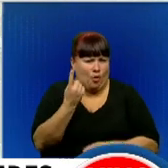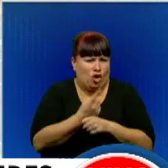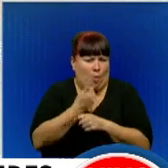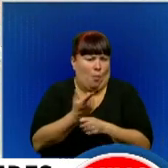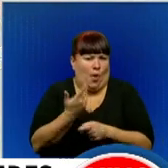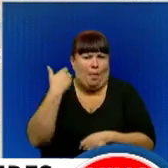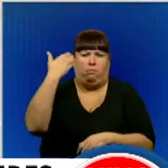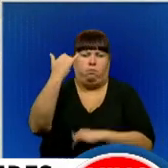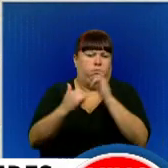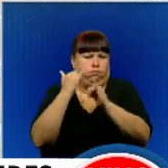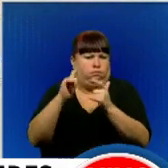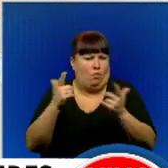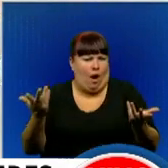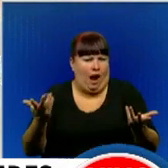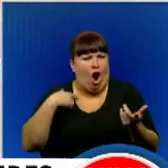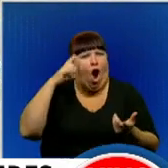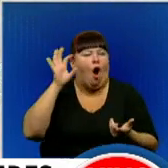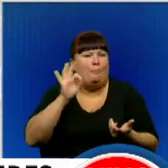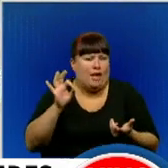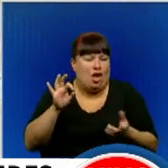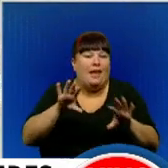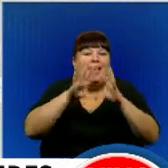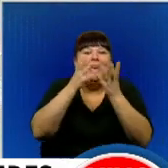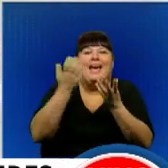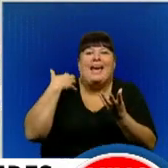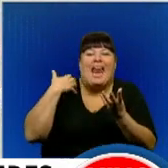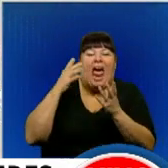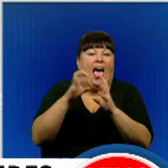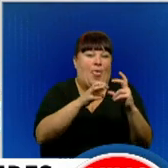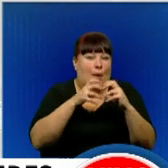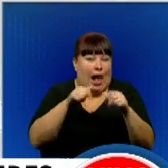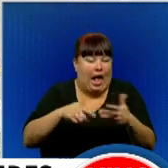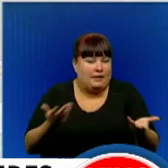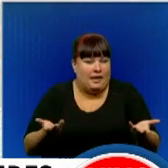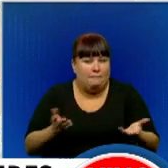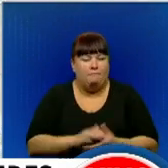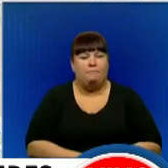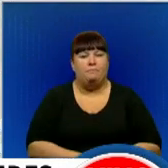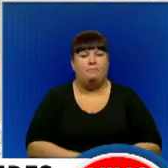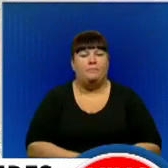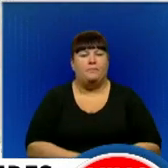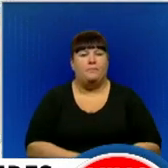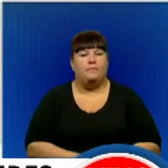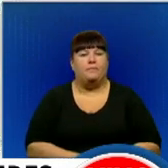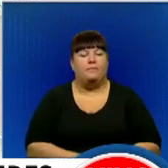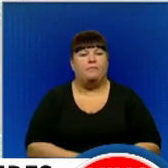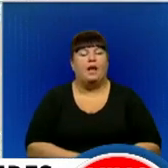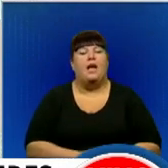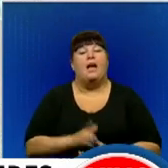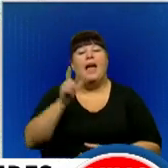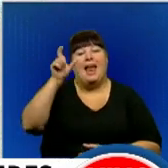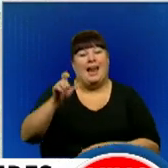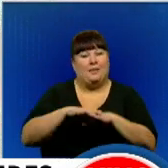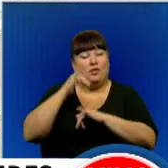puede dar una postura alrededor del debate que se está planteando el miembro